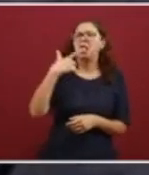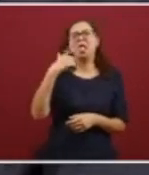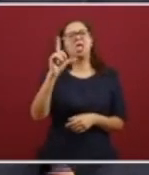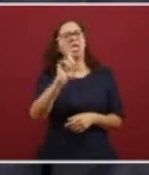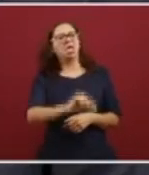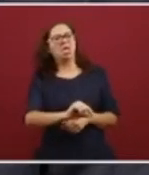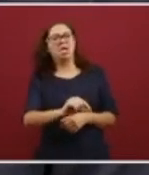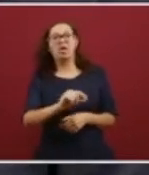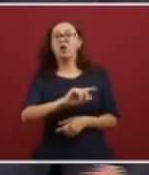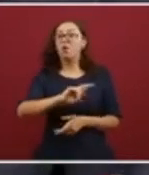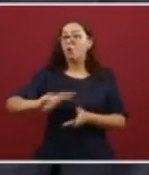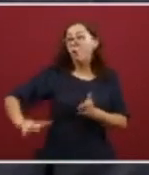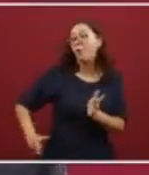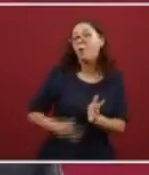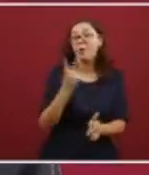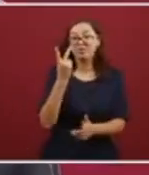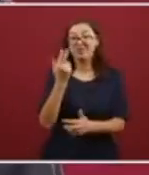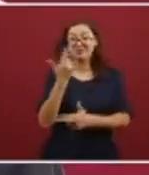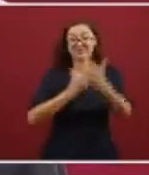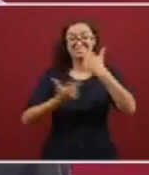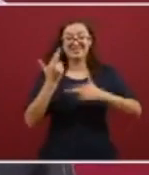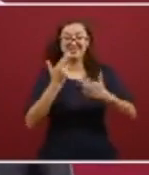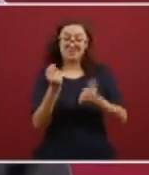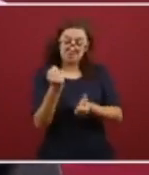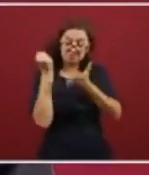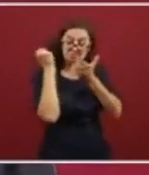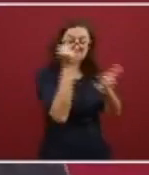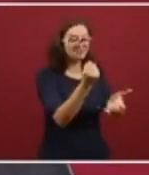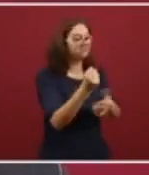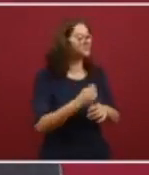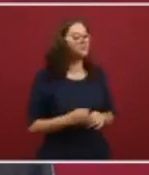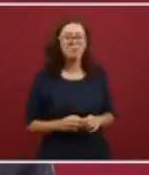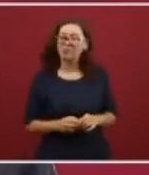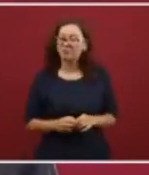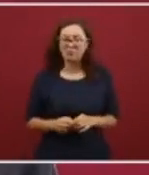van a obtener sus propósitos. Pues no,